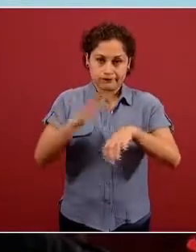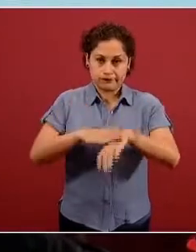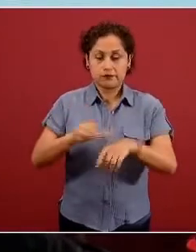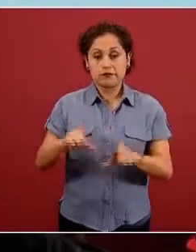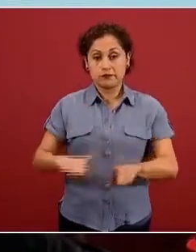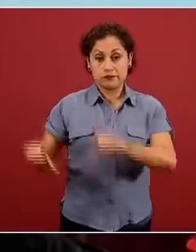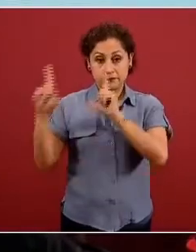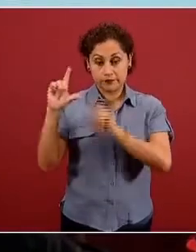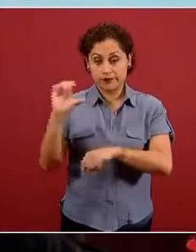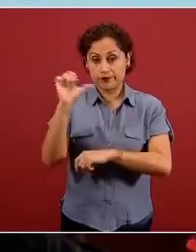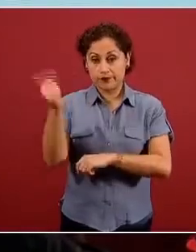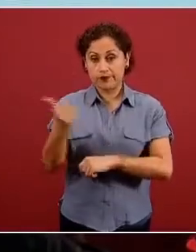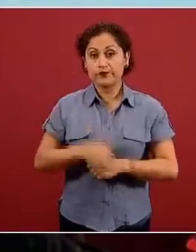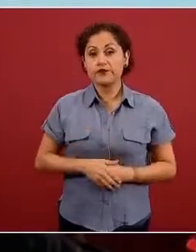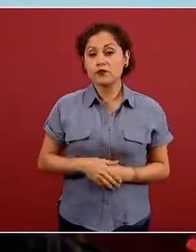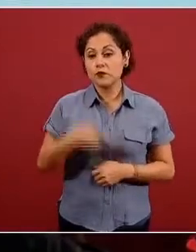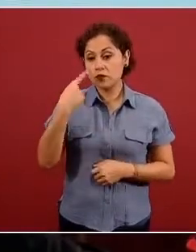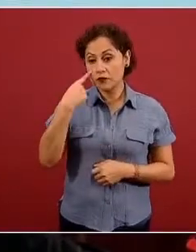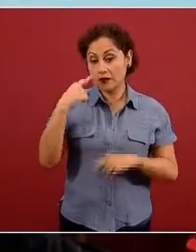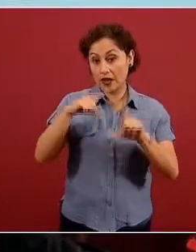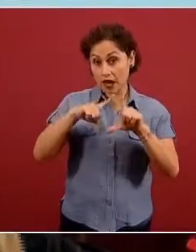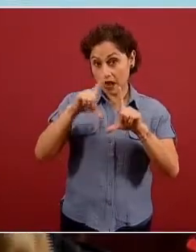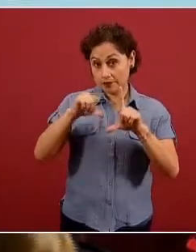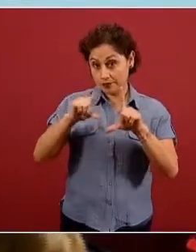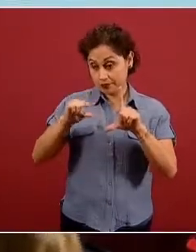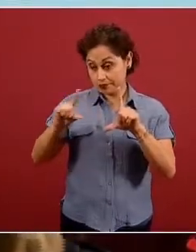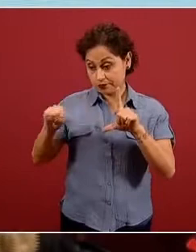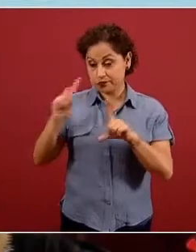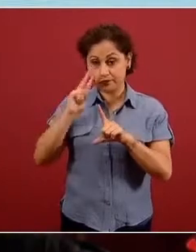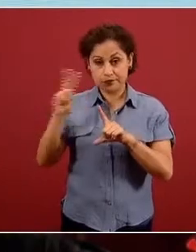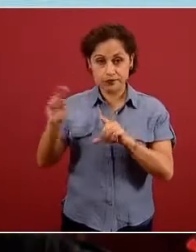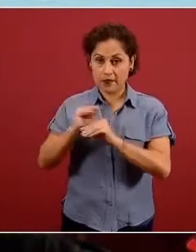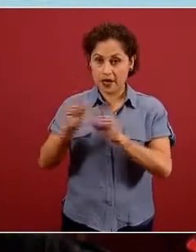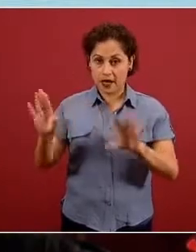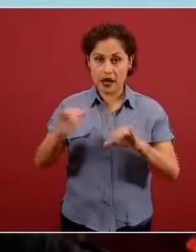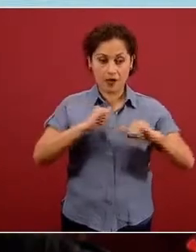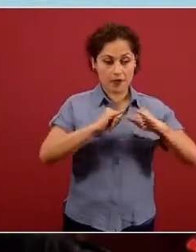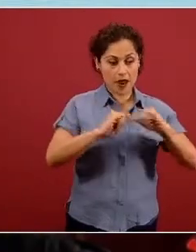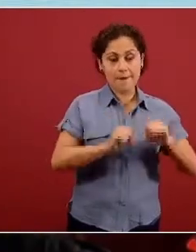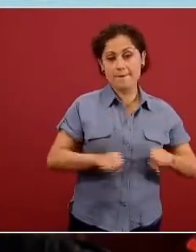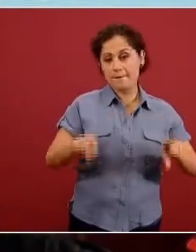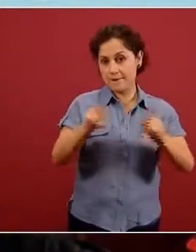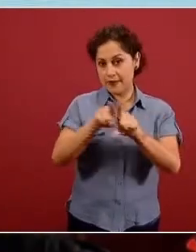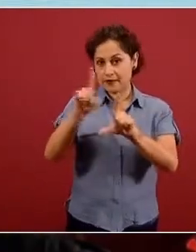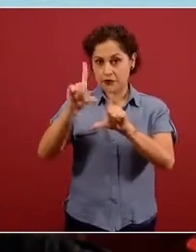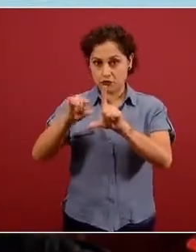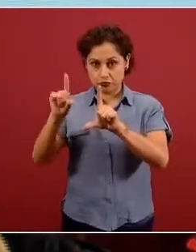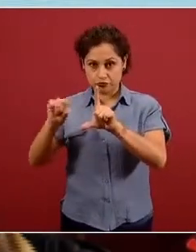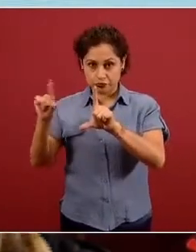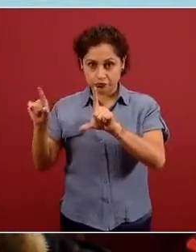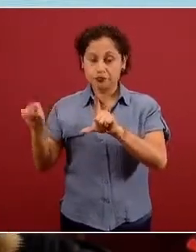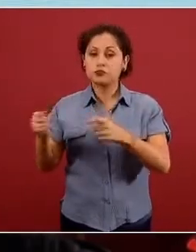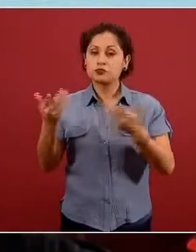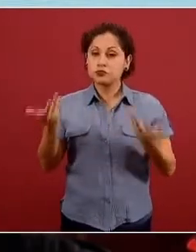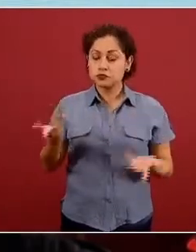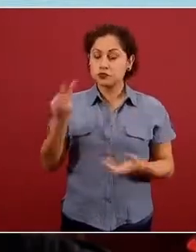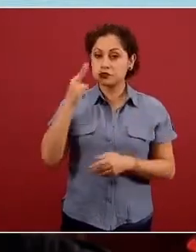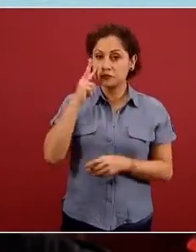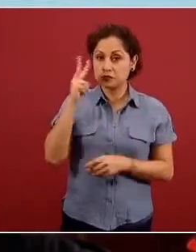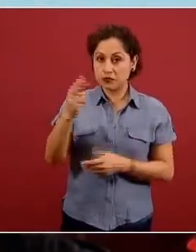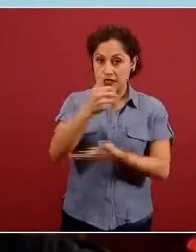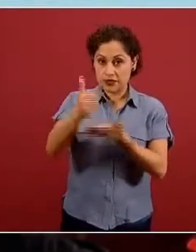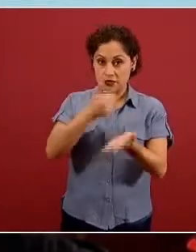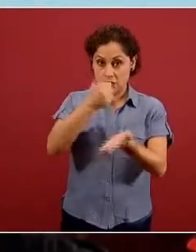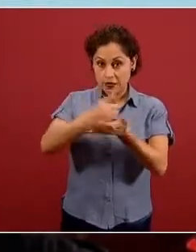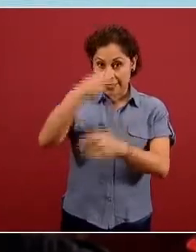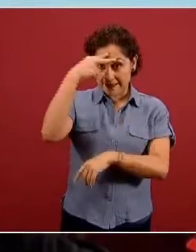Cuando lo vemos en una gráfica de barras, lo podemos comparar de manera más directa y clara con la Ciudad de México, teniendo los números de casos que se ilustran